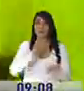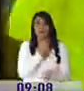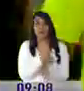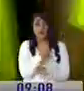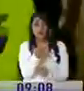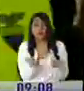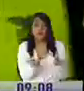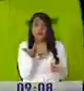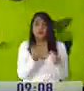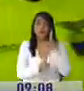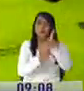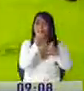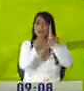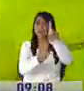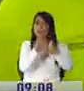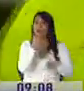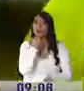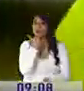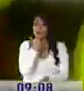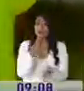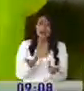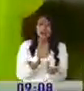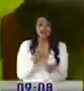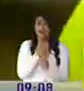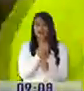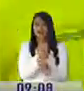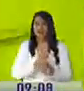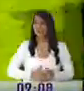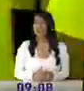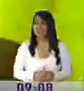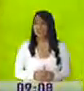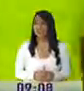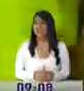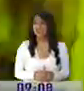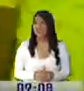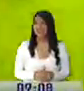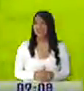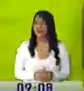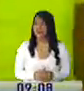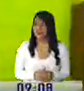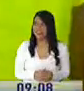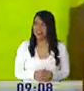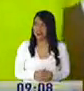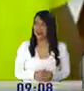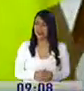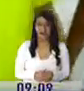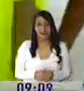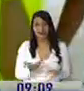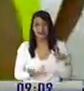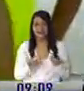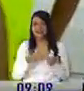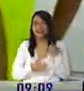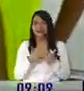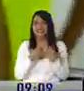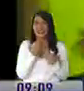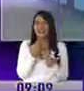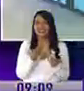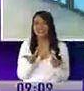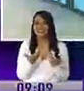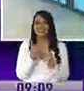tienen alguna pregunta que quieren tirar desde ahí algún intercambio un desafío tal vez Ah bu los desafíos